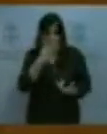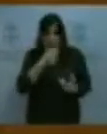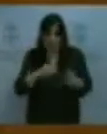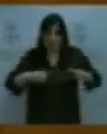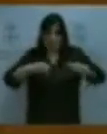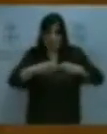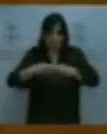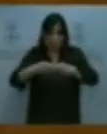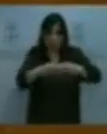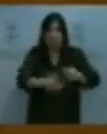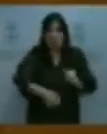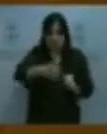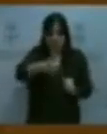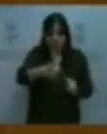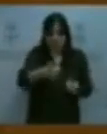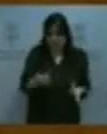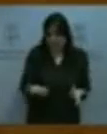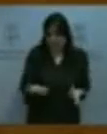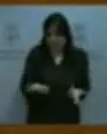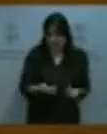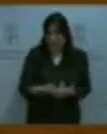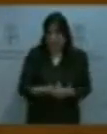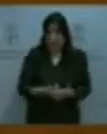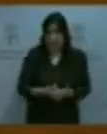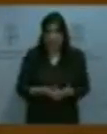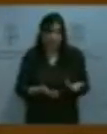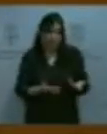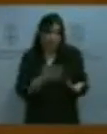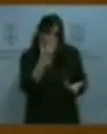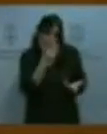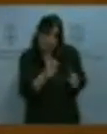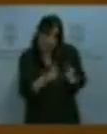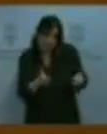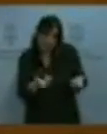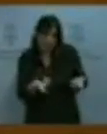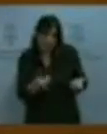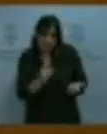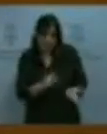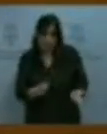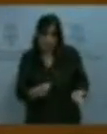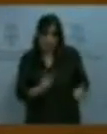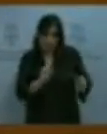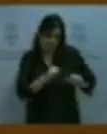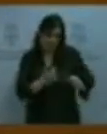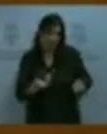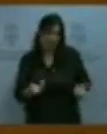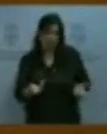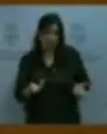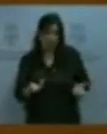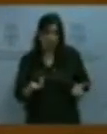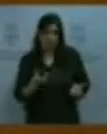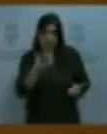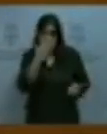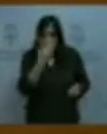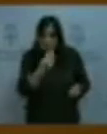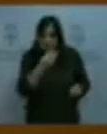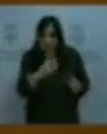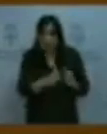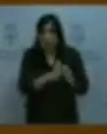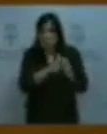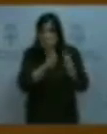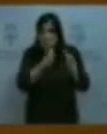Por tanto, hay más lobos, eso seguramente estaremos de acuerdo. Hay más lobos. Llevan 20 años con un